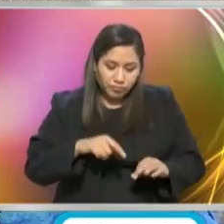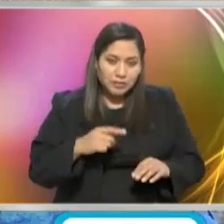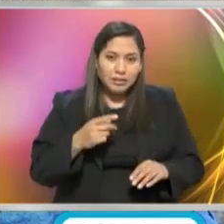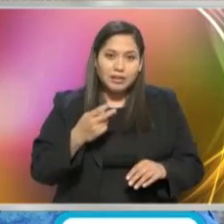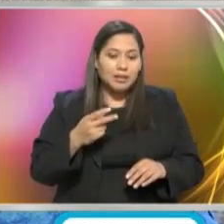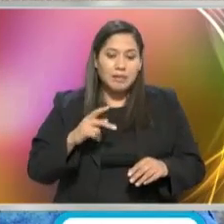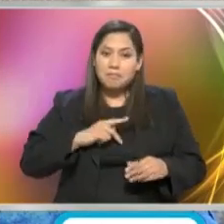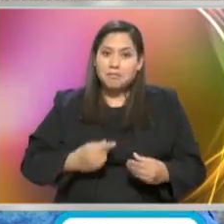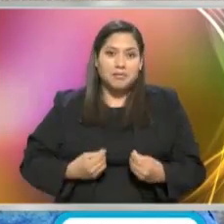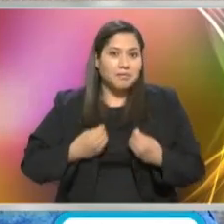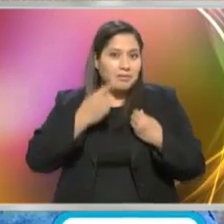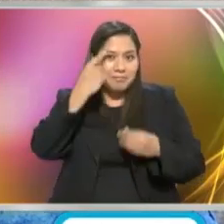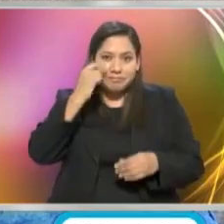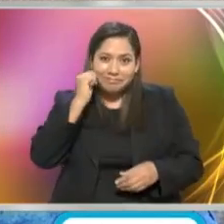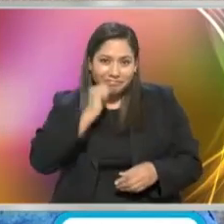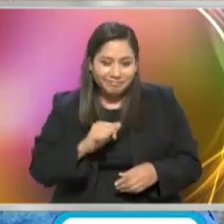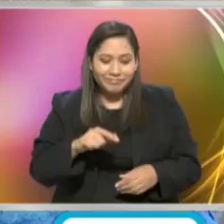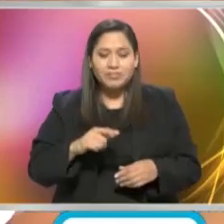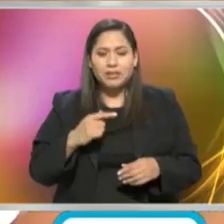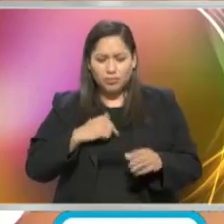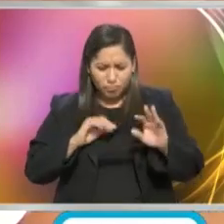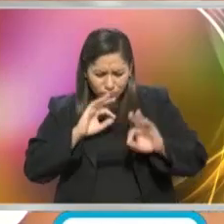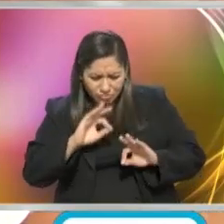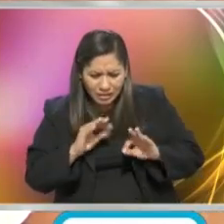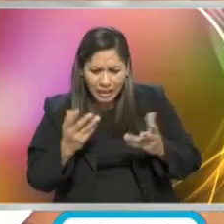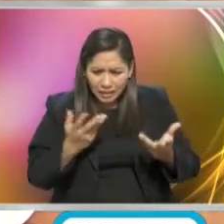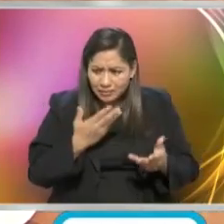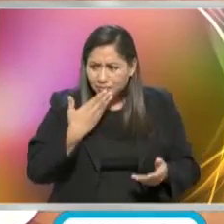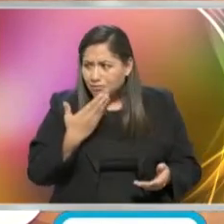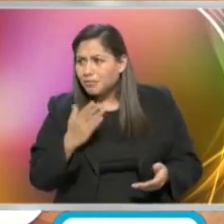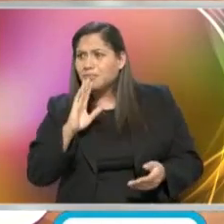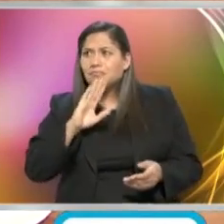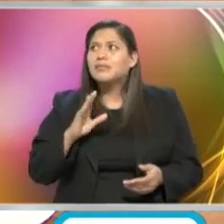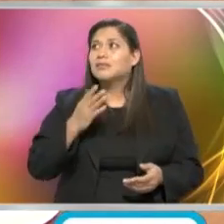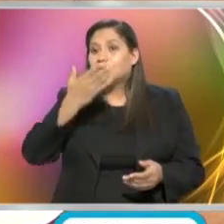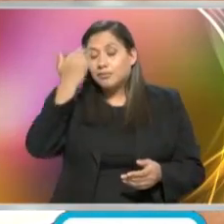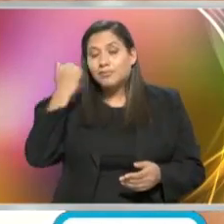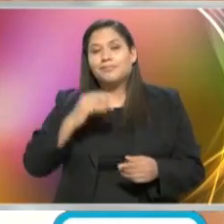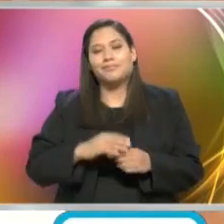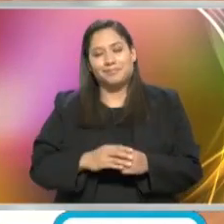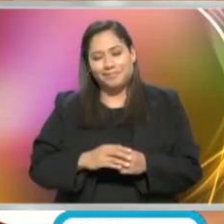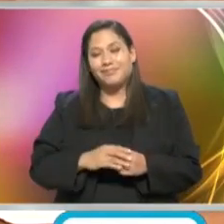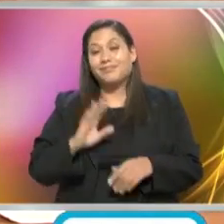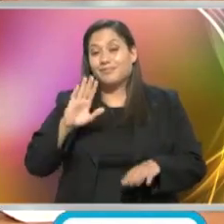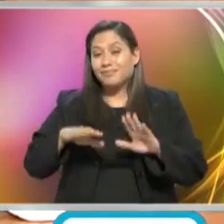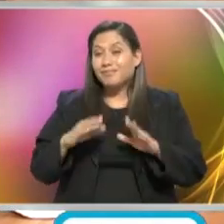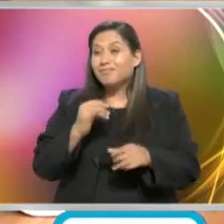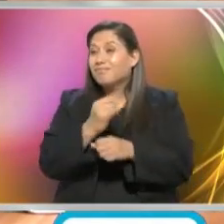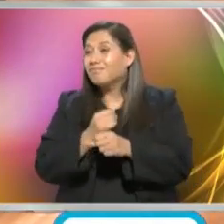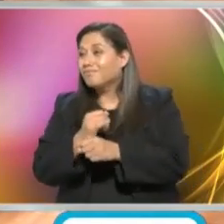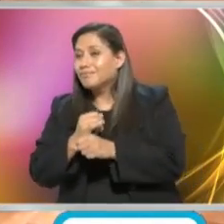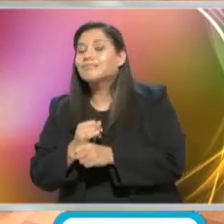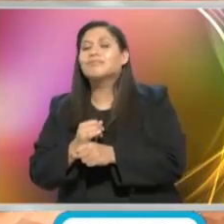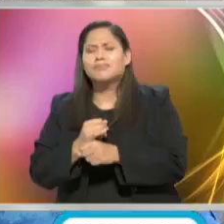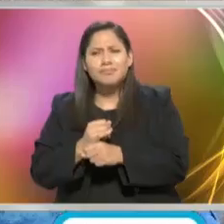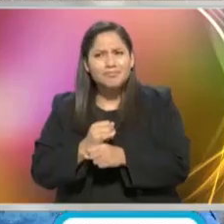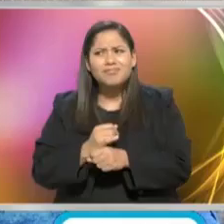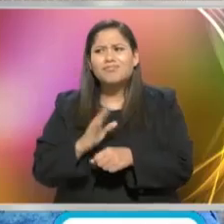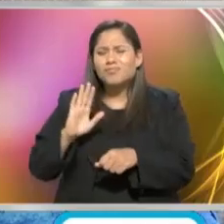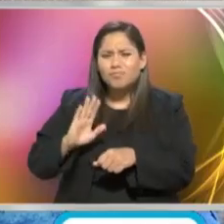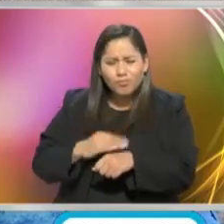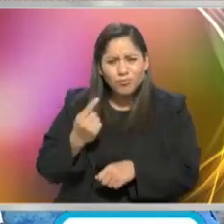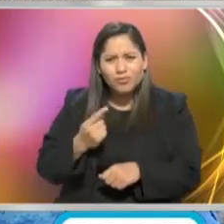a lo largo de nuestra vida, si lo podré hacer adecuadamente. Entonces, bueno, lo que se ha estudiado en muchos casos es qué factores nos